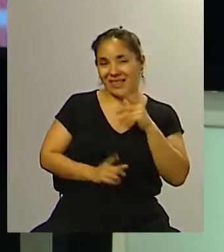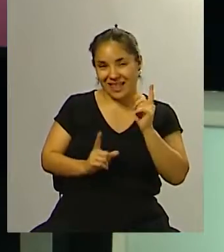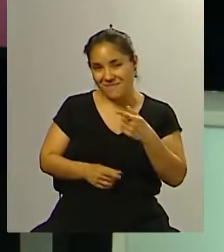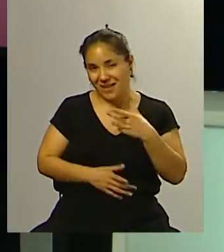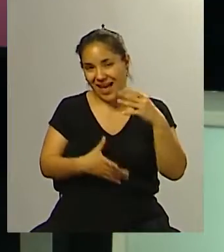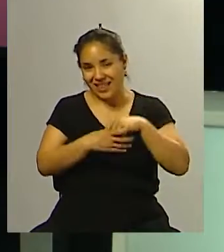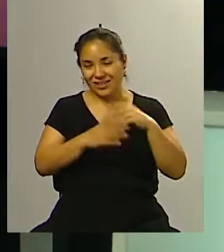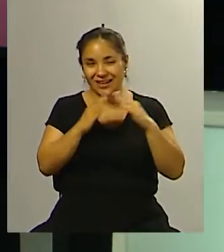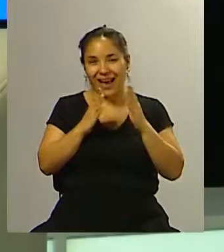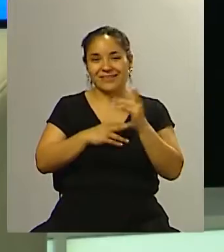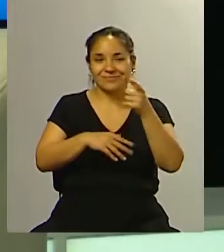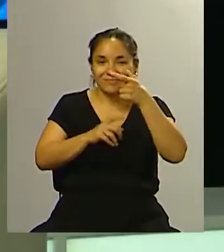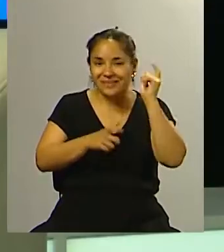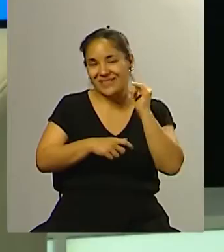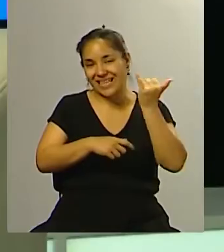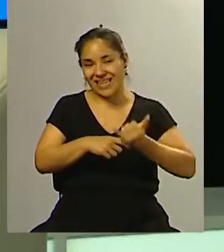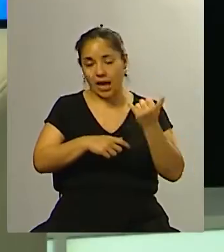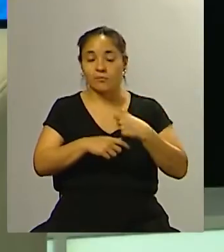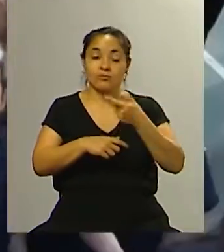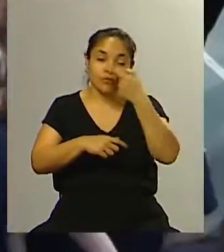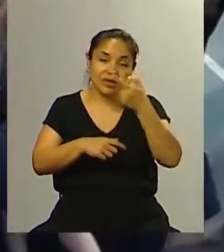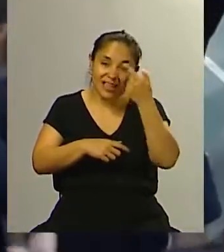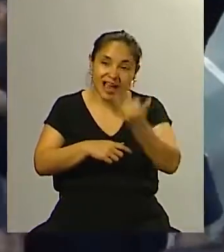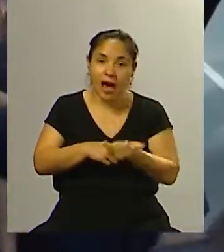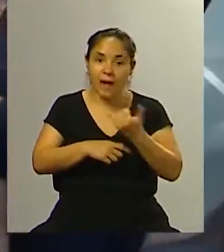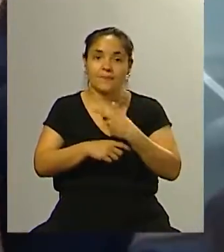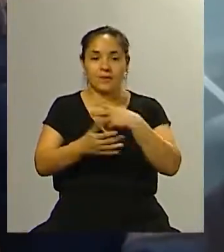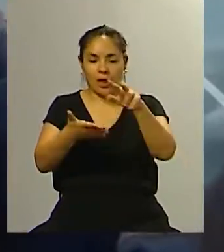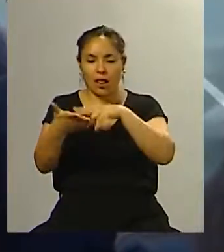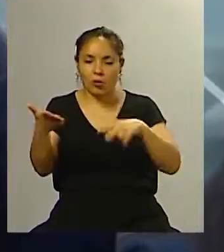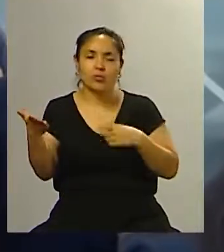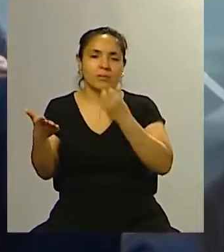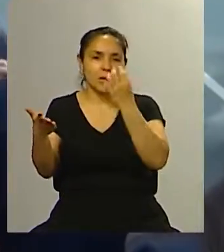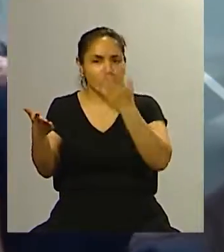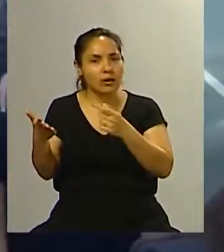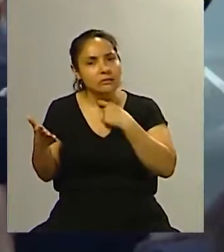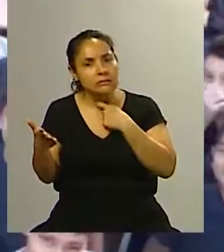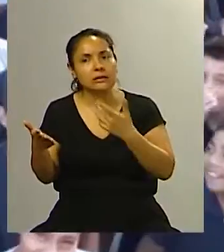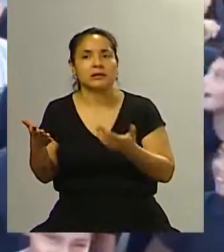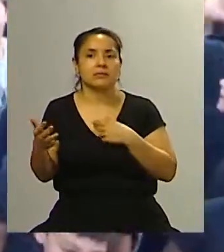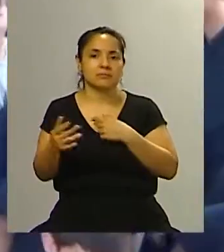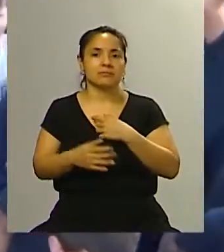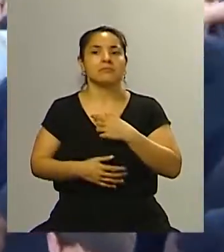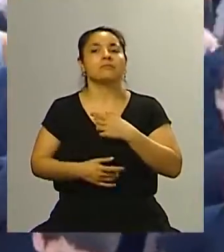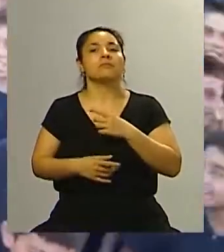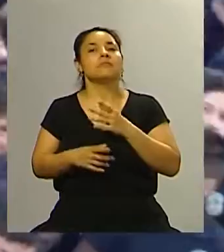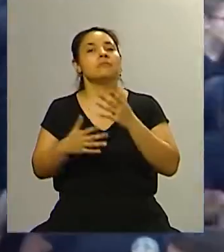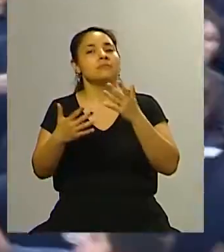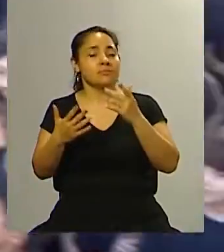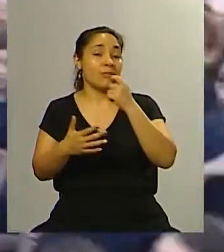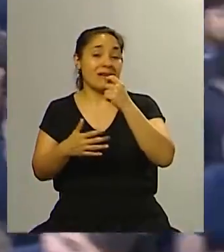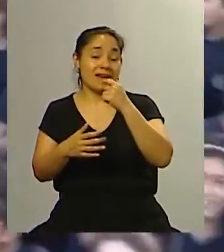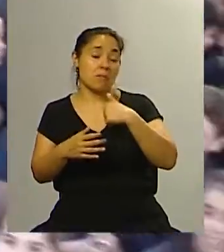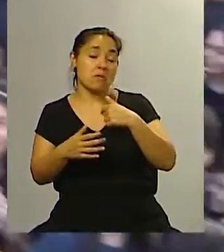casa, ¿no? Este interés por los chicos, por mejorar su lectura. Ellos mismos empiezan a solicitar que se los escuche leer en